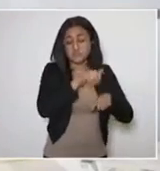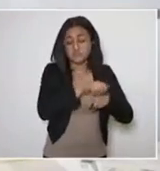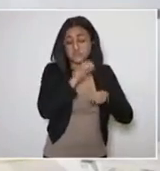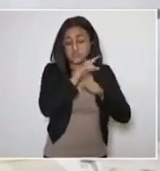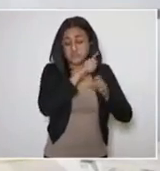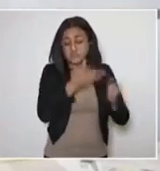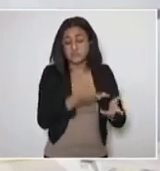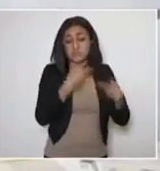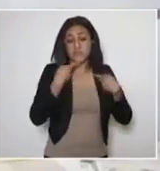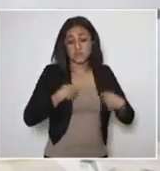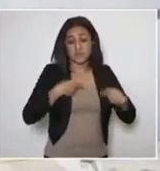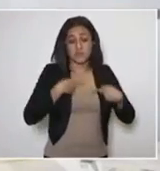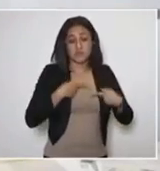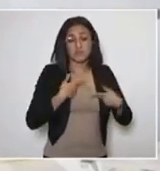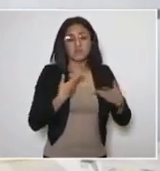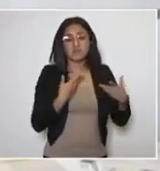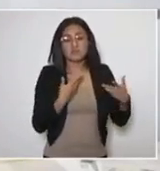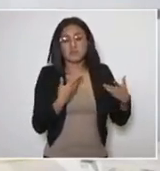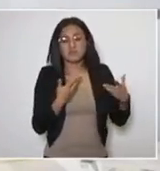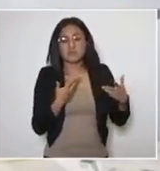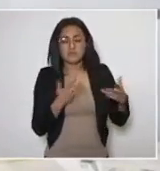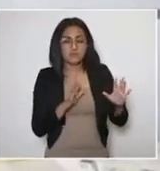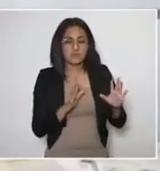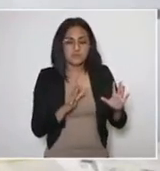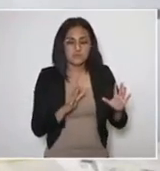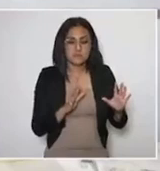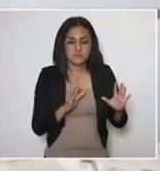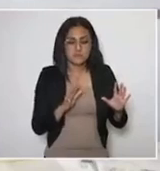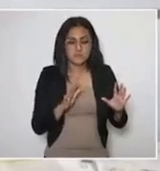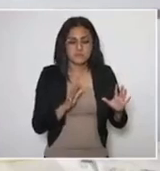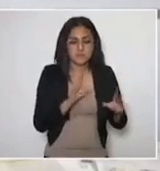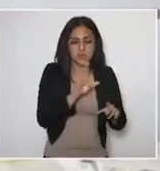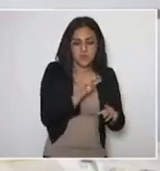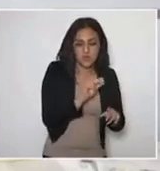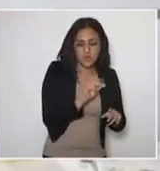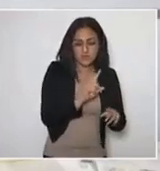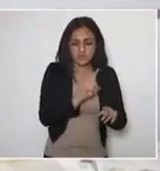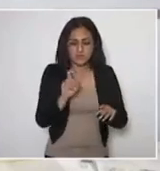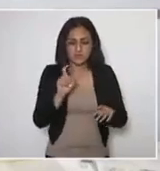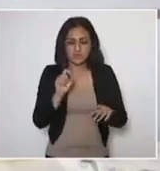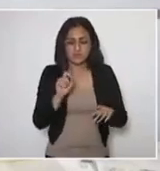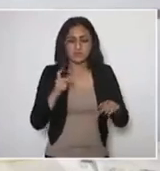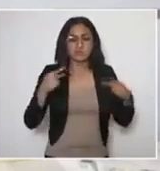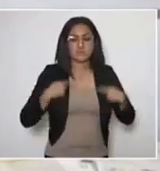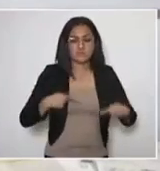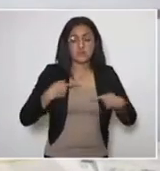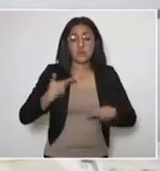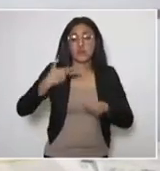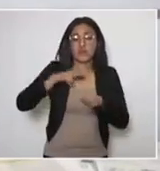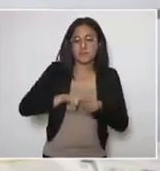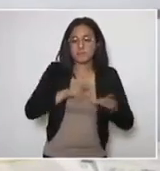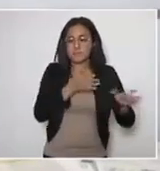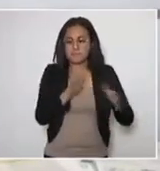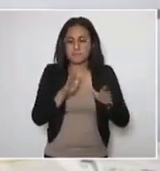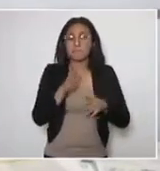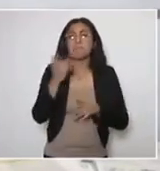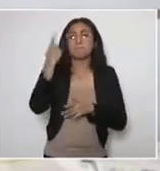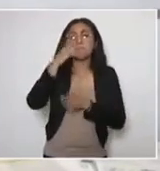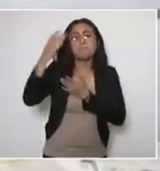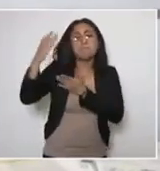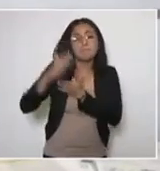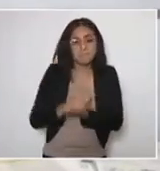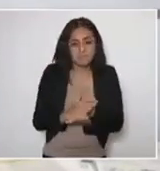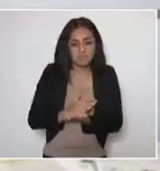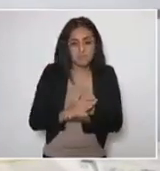vamos a tener alrededor de entre 80 y 120 pacientes hospitalizados que